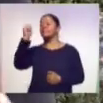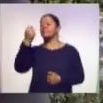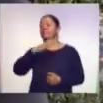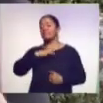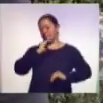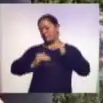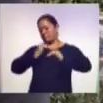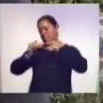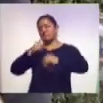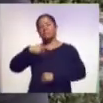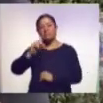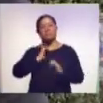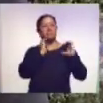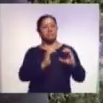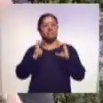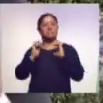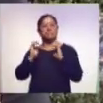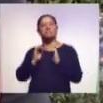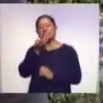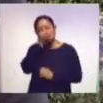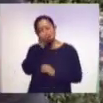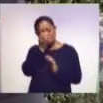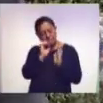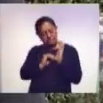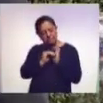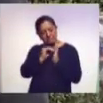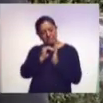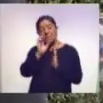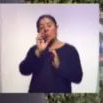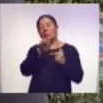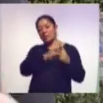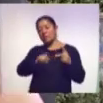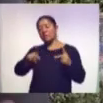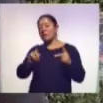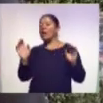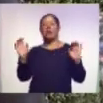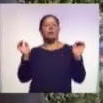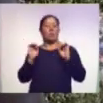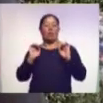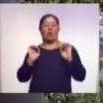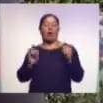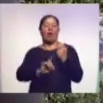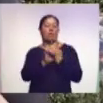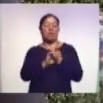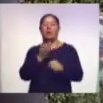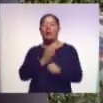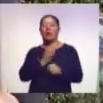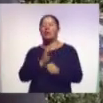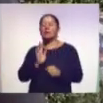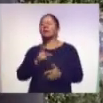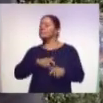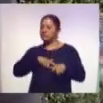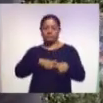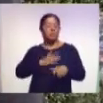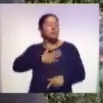pero estamos cuidando hasta el mínimo detalle que cuando arranquen no tengamos ya problemas. Estamos en fase probatoria, hasta ahorita